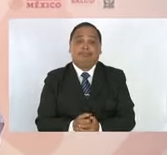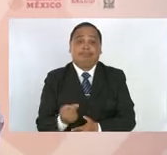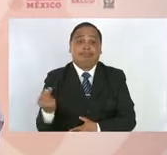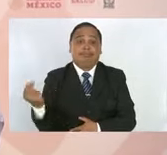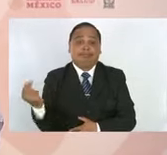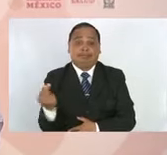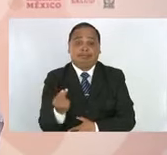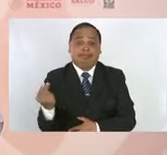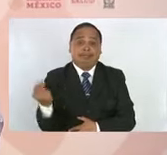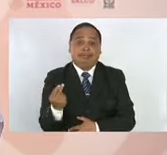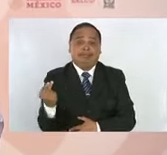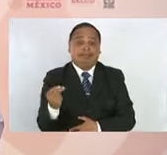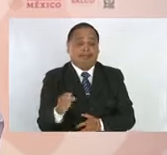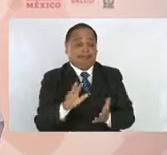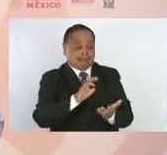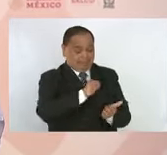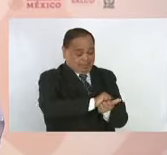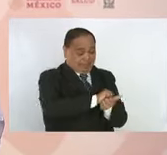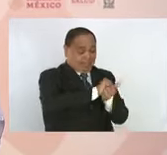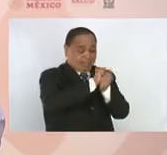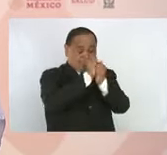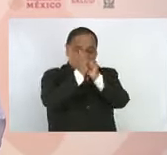transformación profunda,